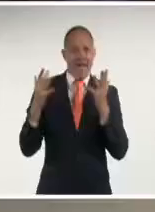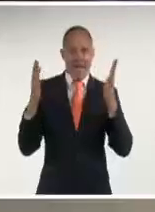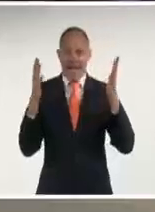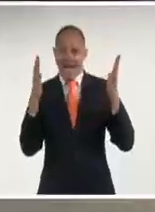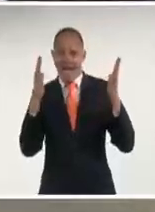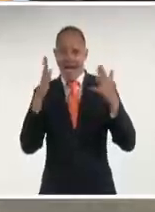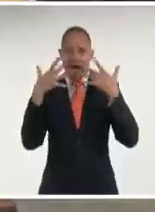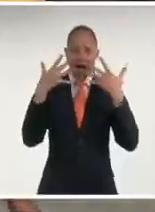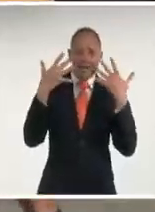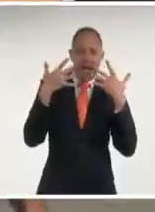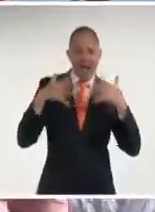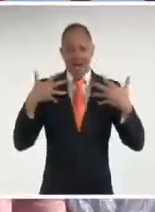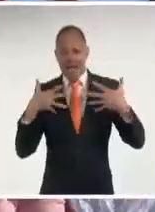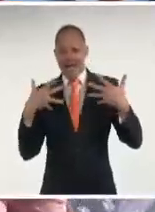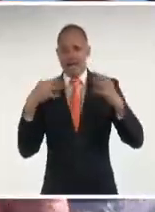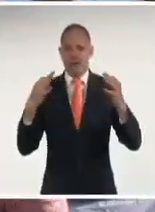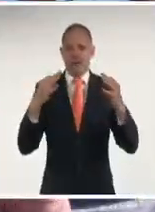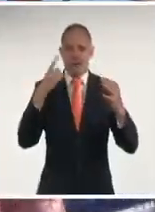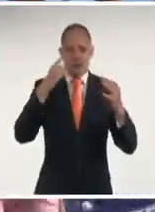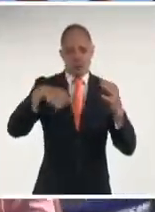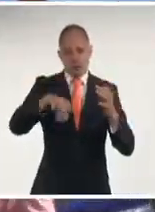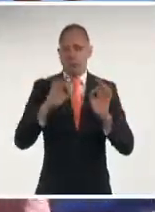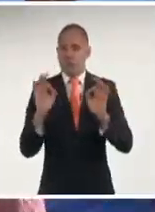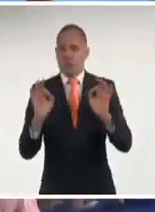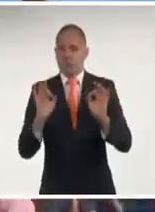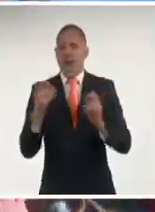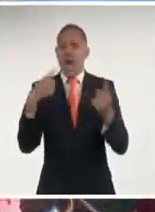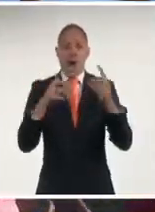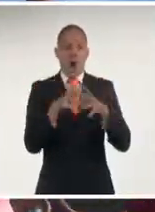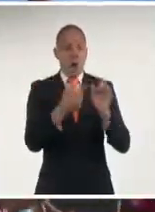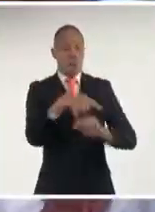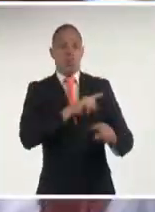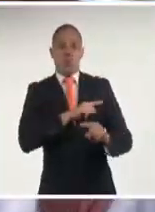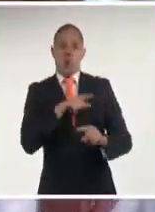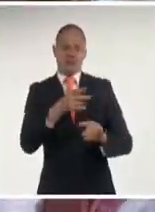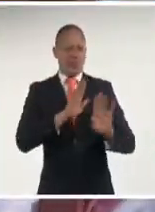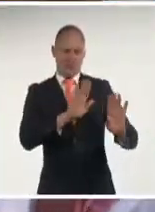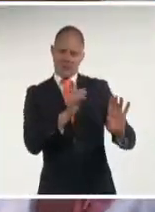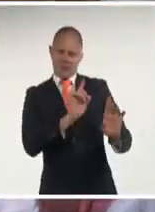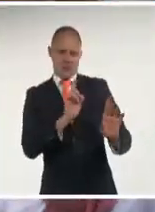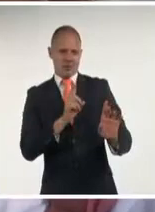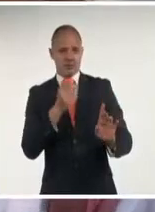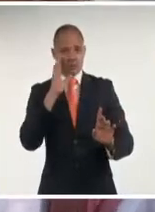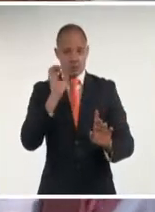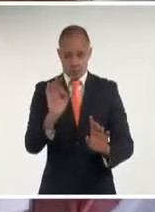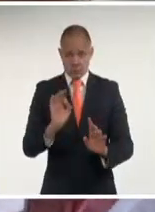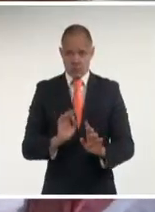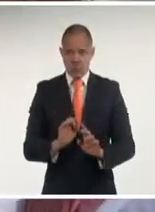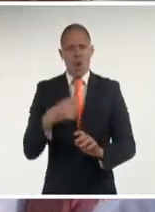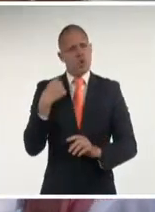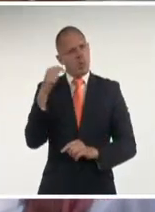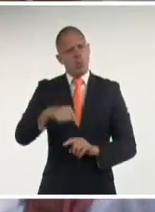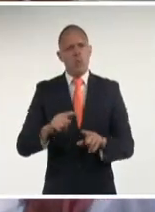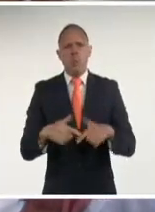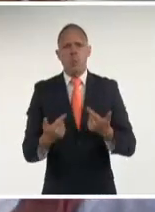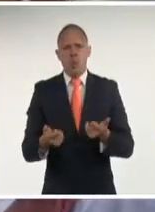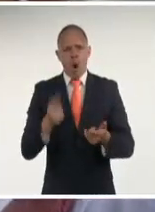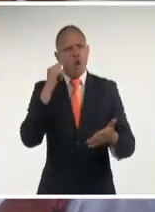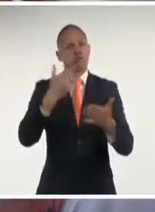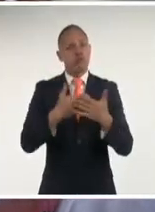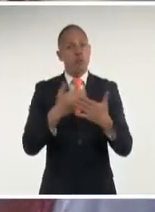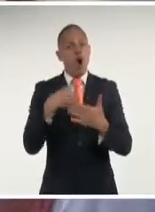reafirmación revolucionaria contra quienes intentan desestabilizar la tranquilidad ciudadana. Estamos reafirmando nuestra convicción